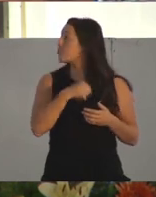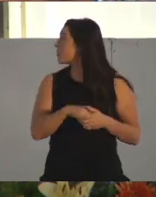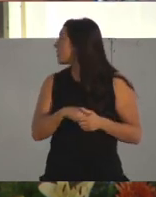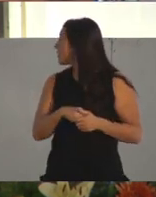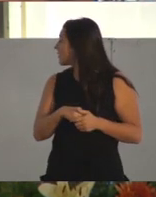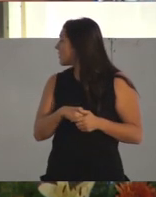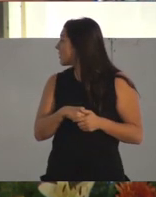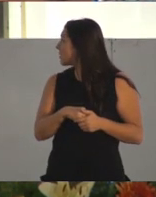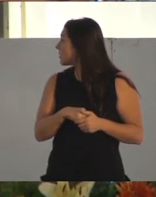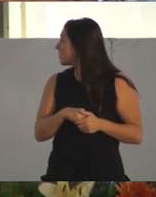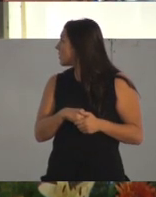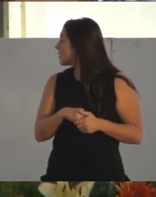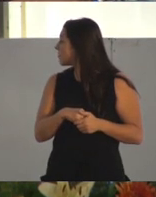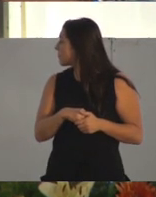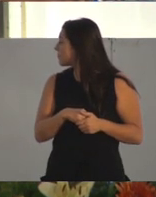¡Ay!